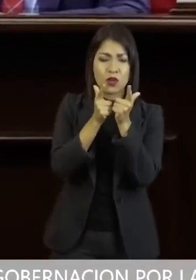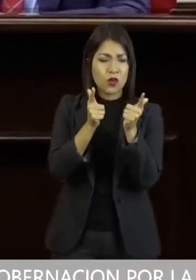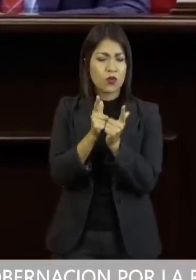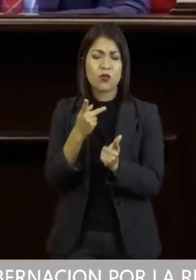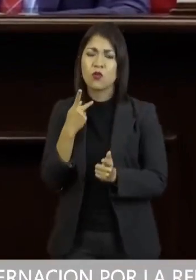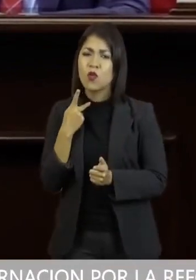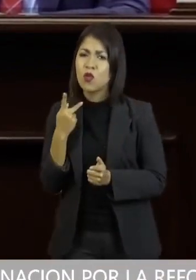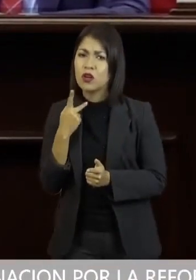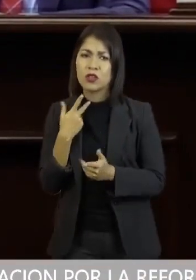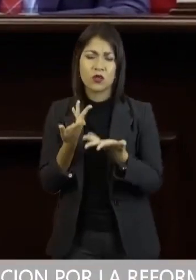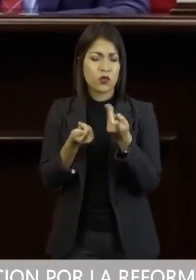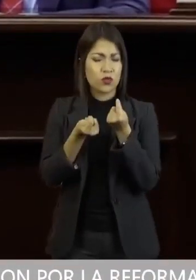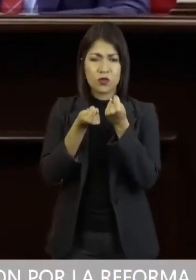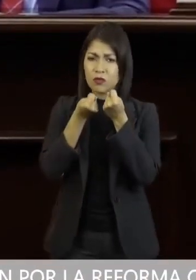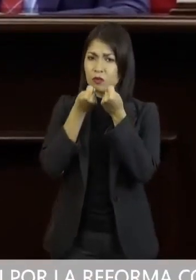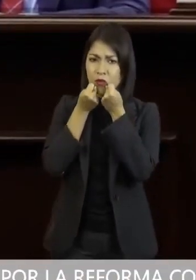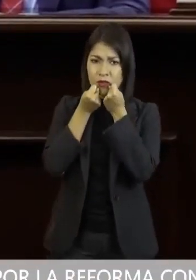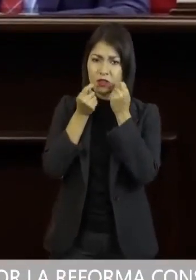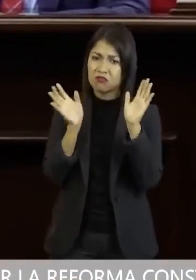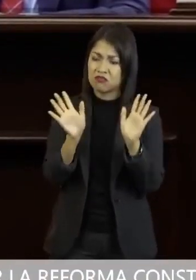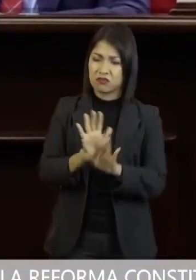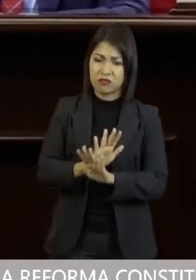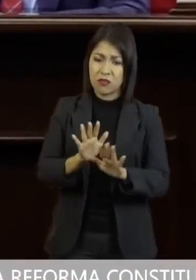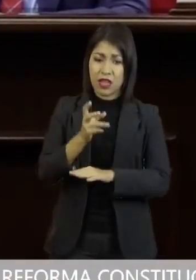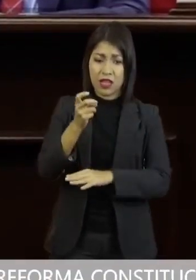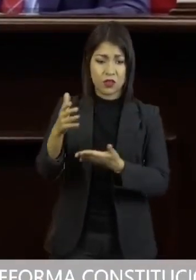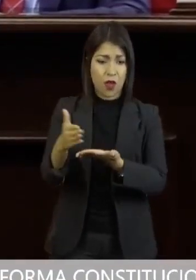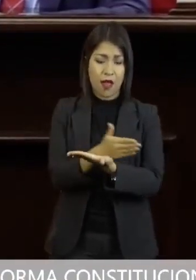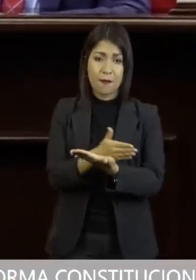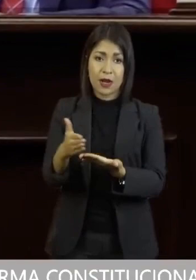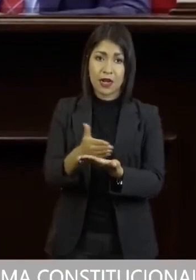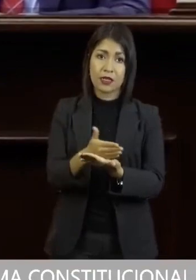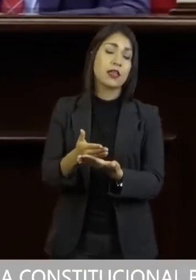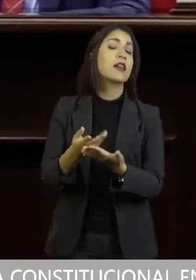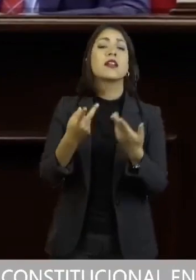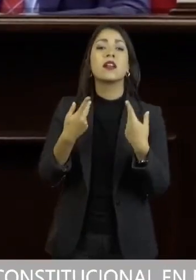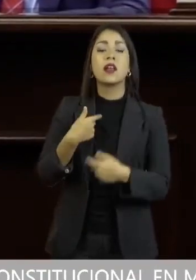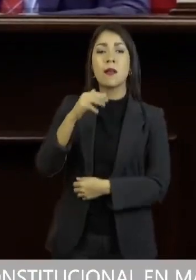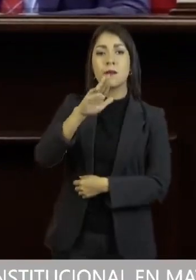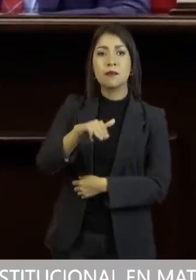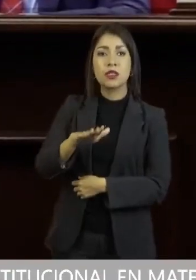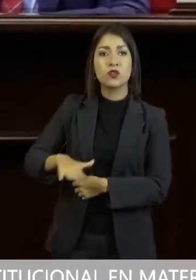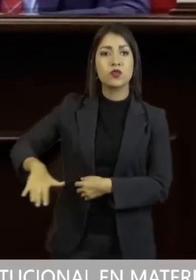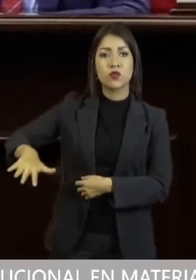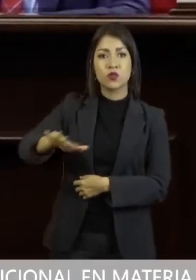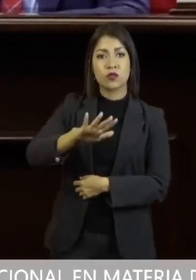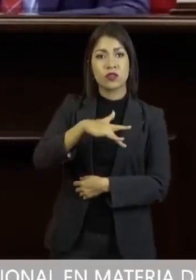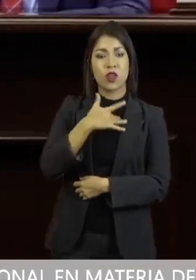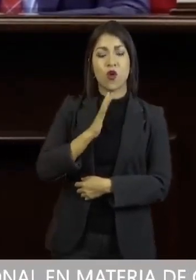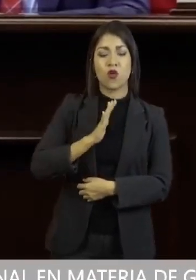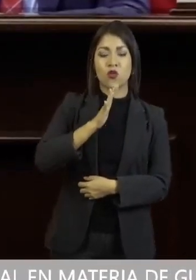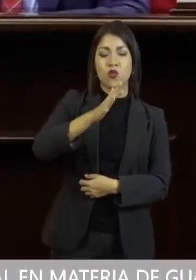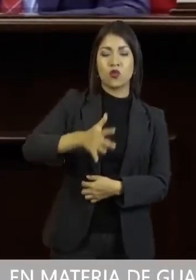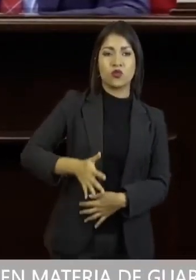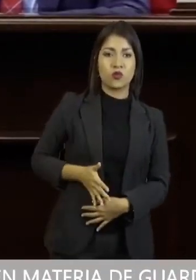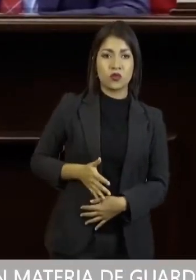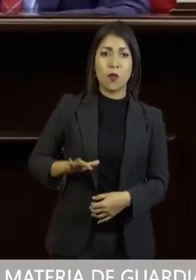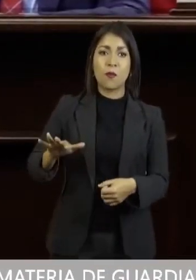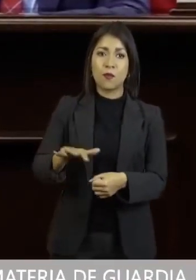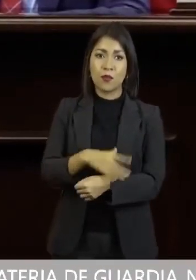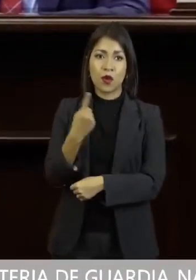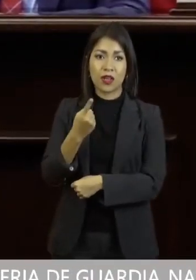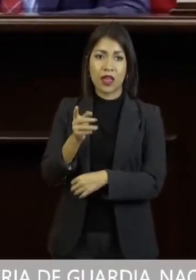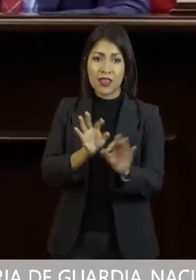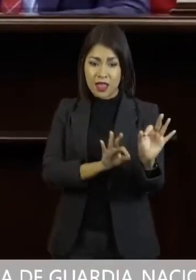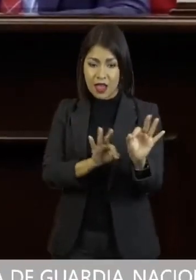filiaciones partidistas, pues el pueblo de Michoacán está orgulloso del trabajo de